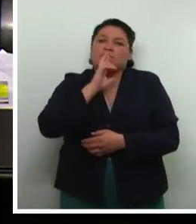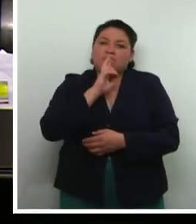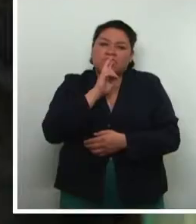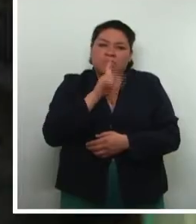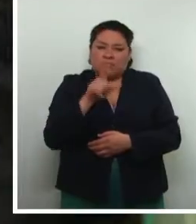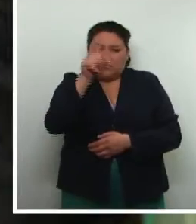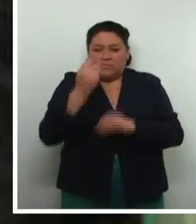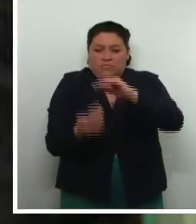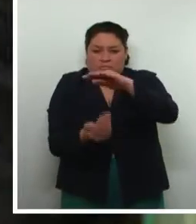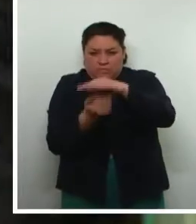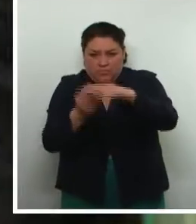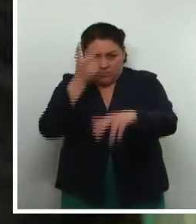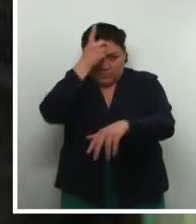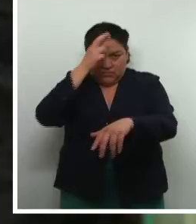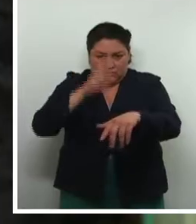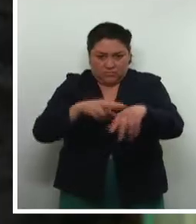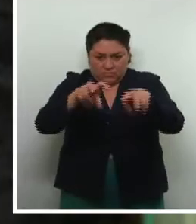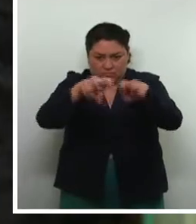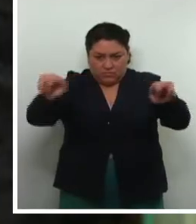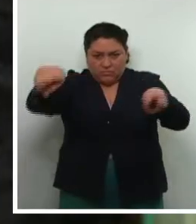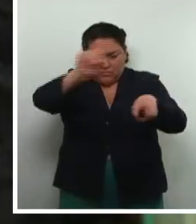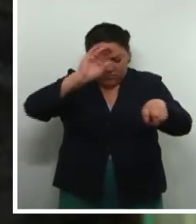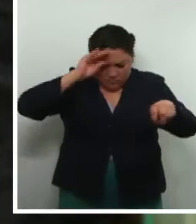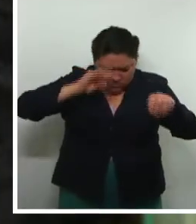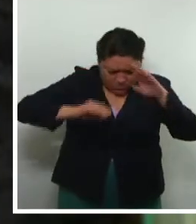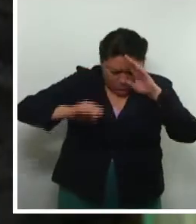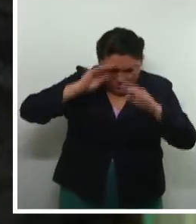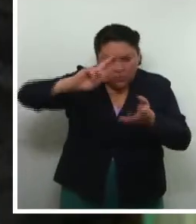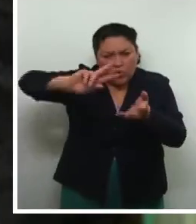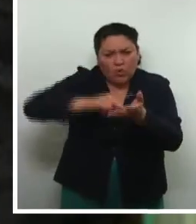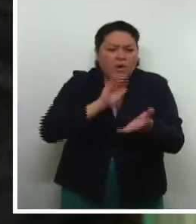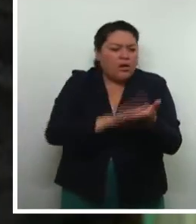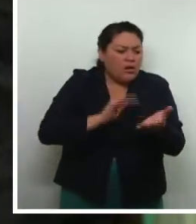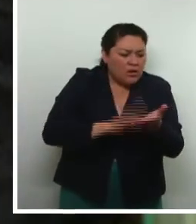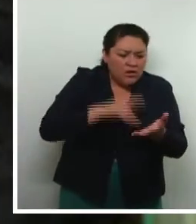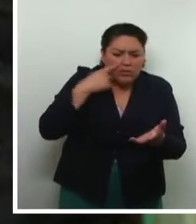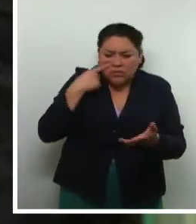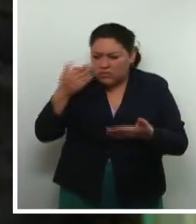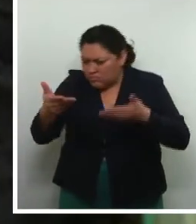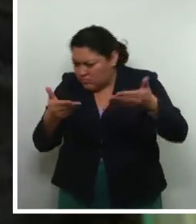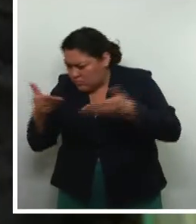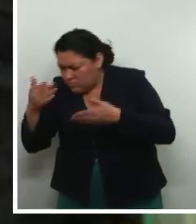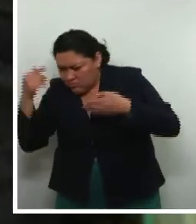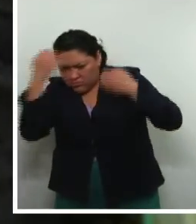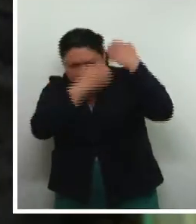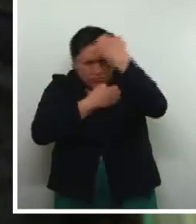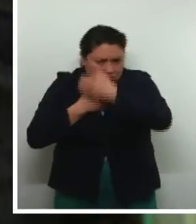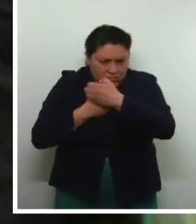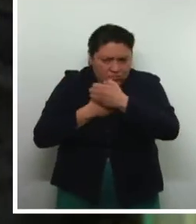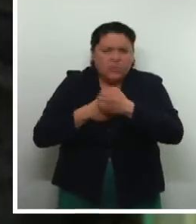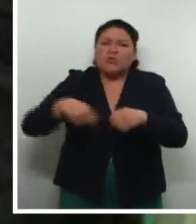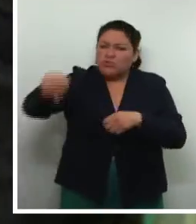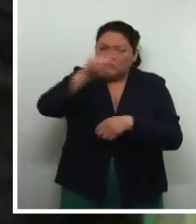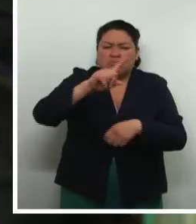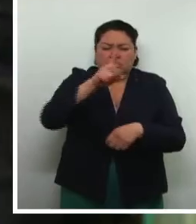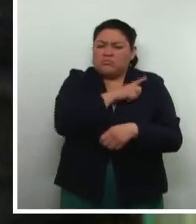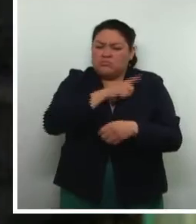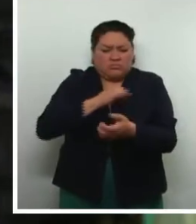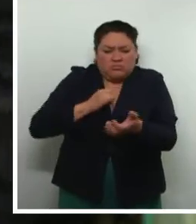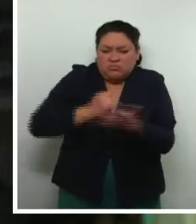directiva analizan los hechos, los verifican y toman una decisión?